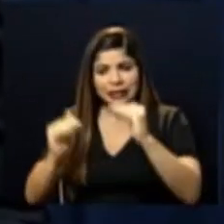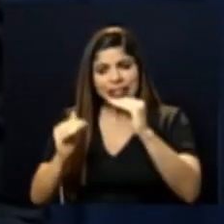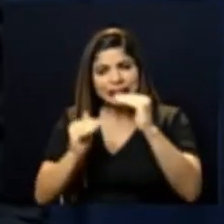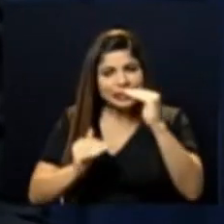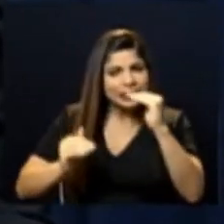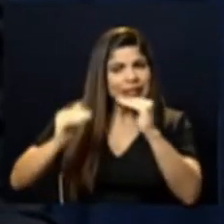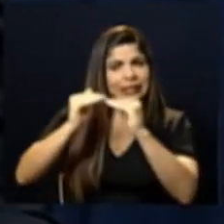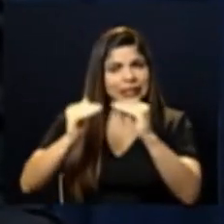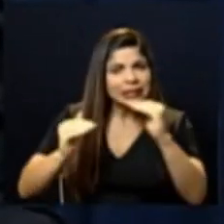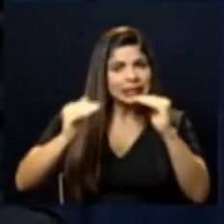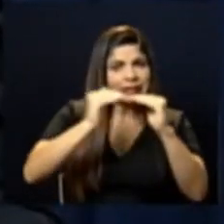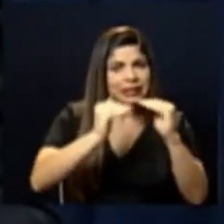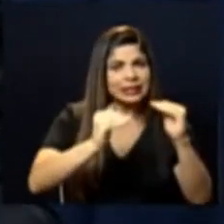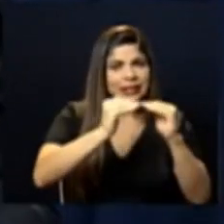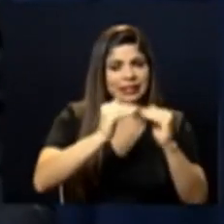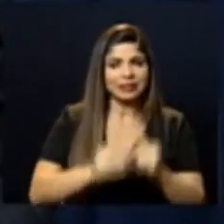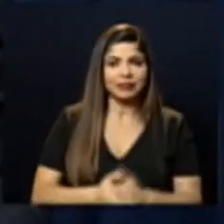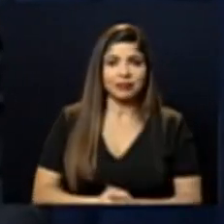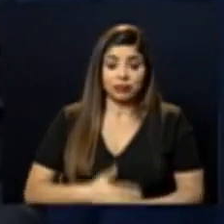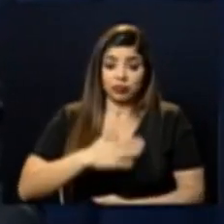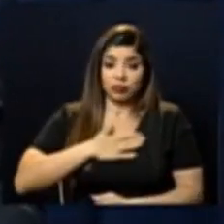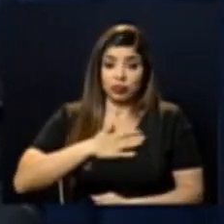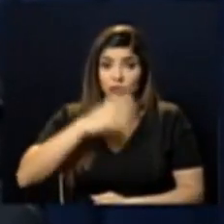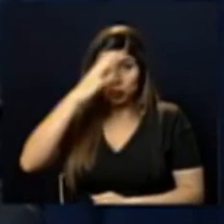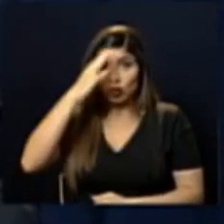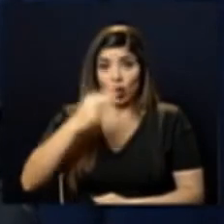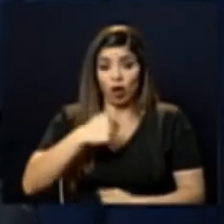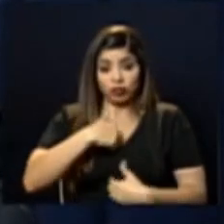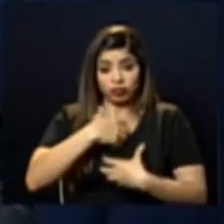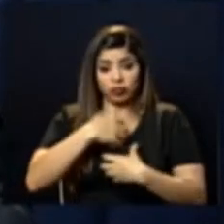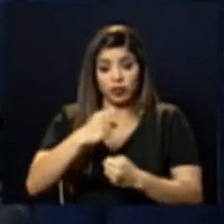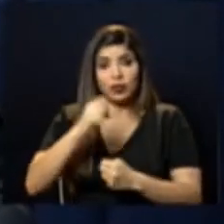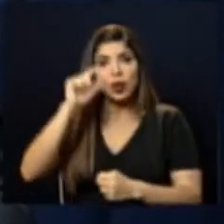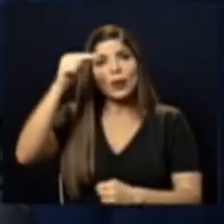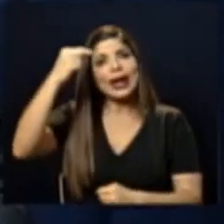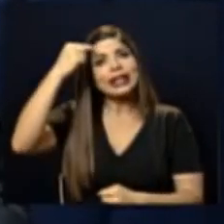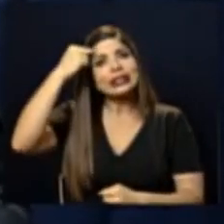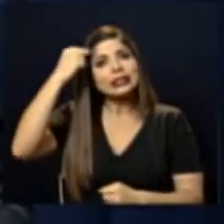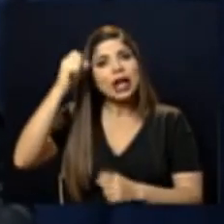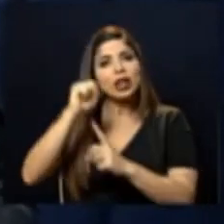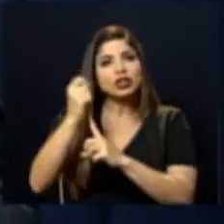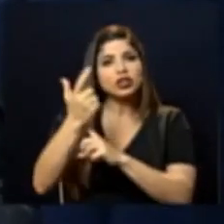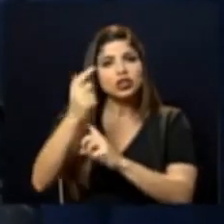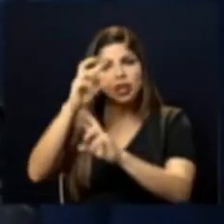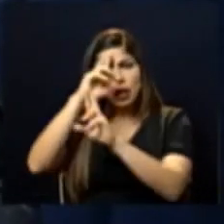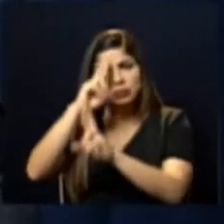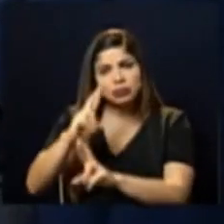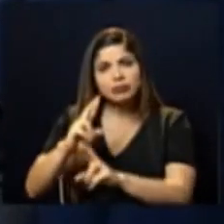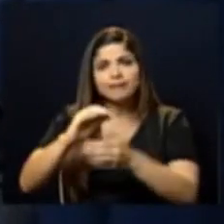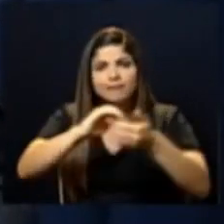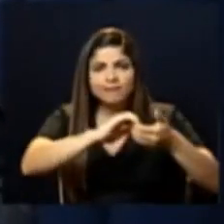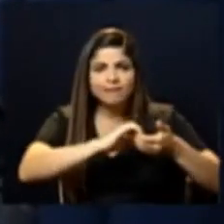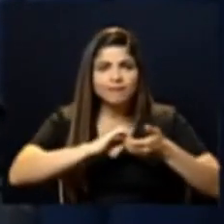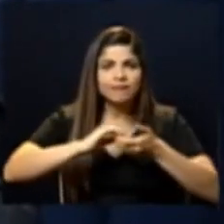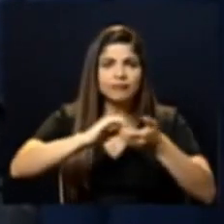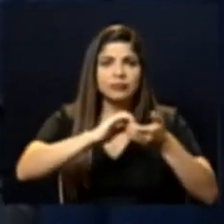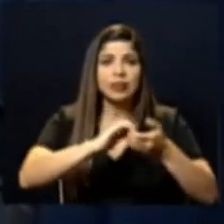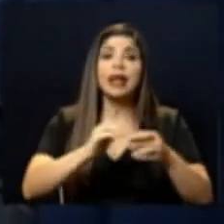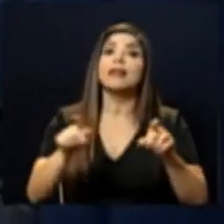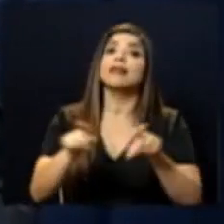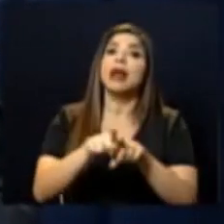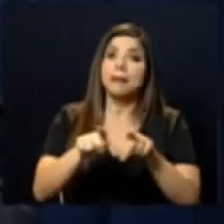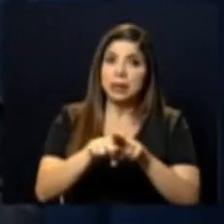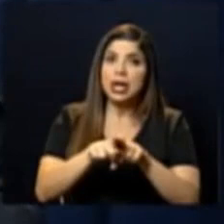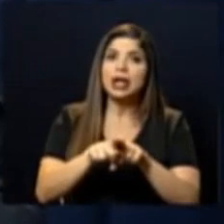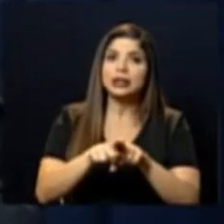desigualdades. Creo en un Estado social y solidario, pero también en